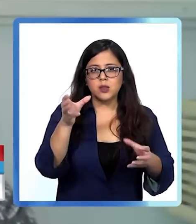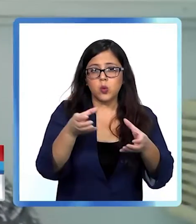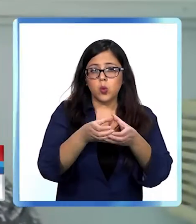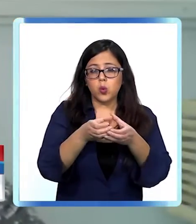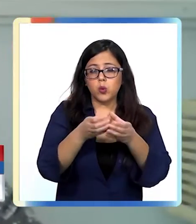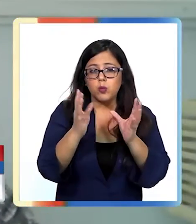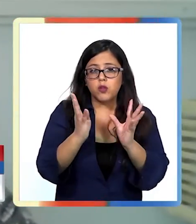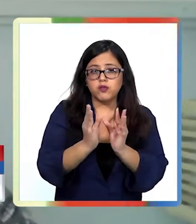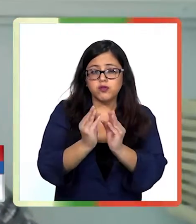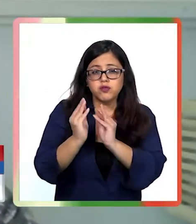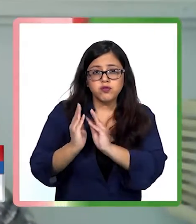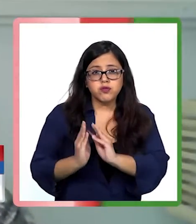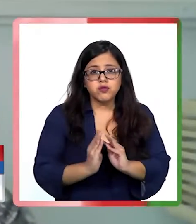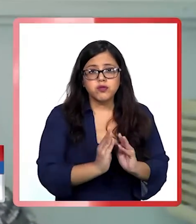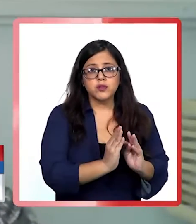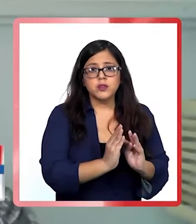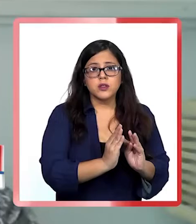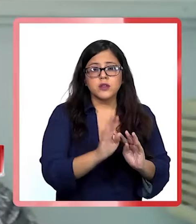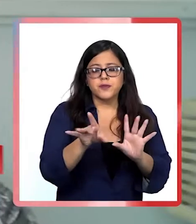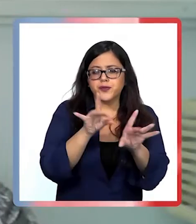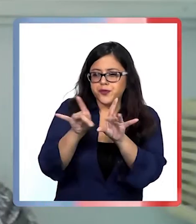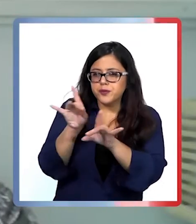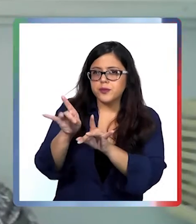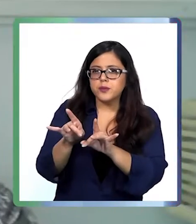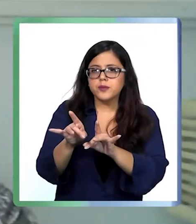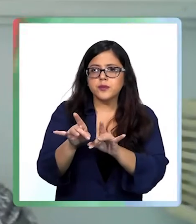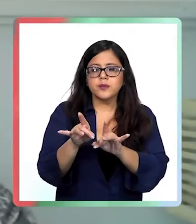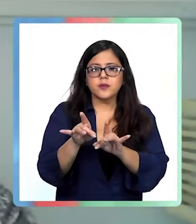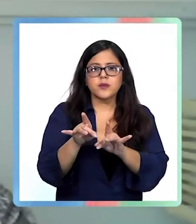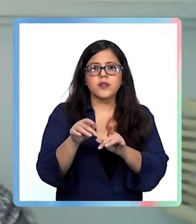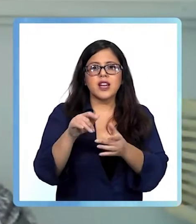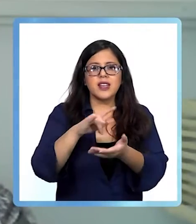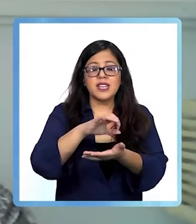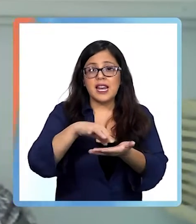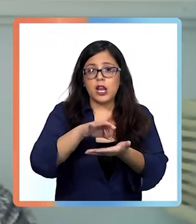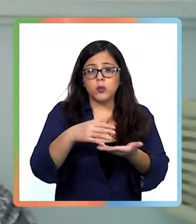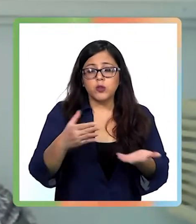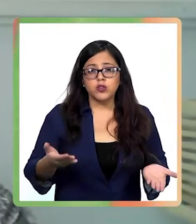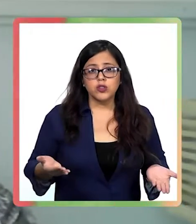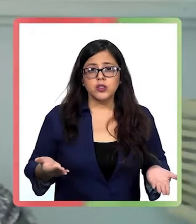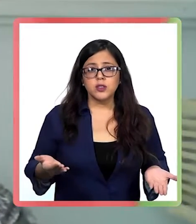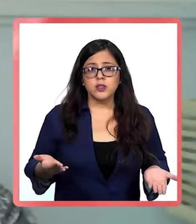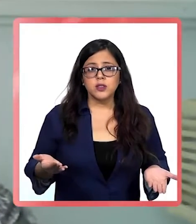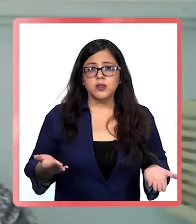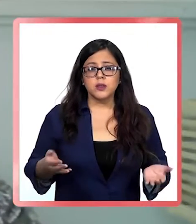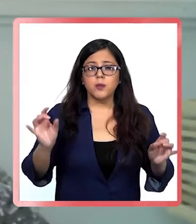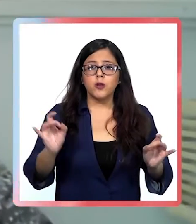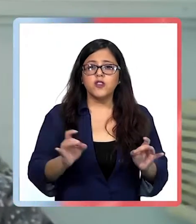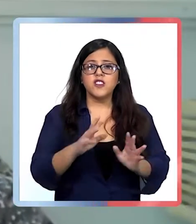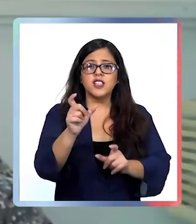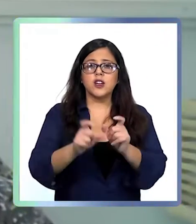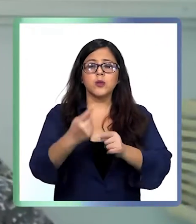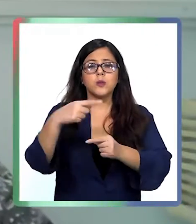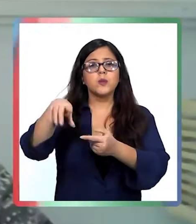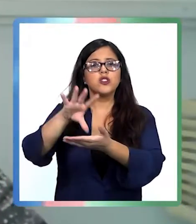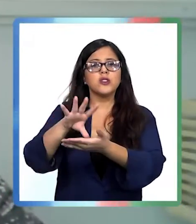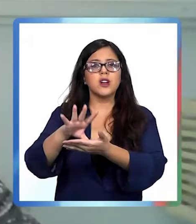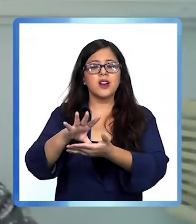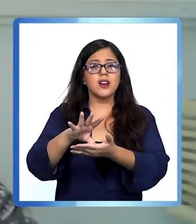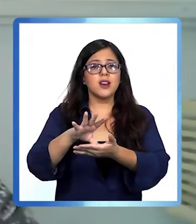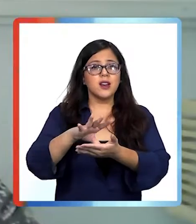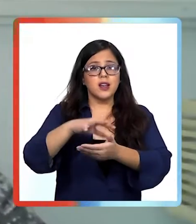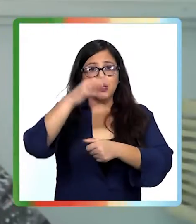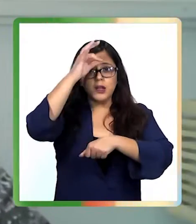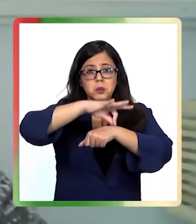azar, es un grupo reducido el que se va a realizar la pesquisa activa en el aeropuerto. Por lo tanto, la probabilidad de que